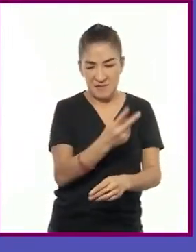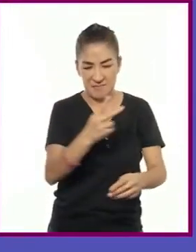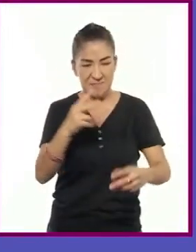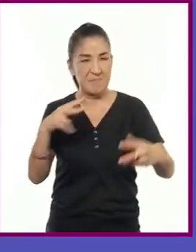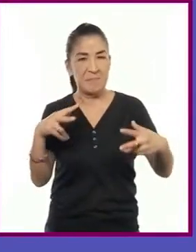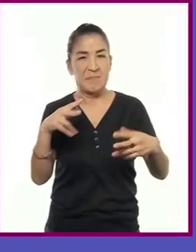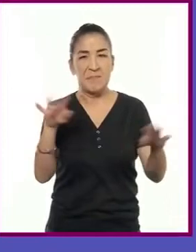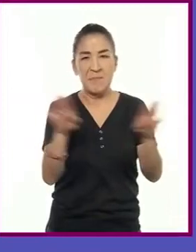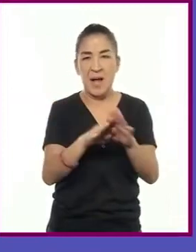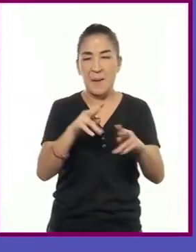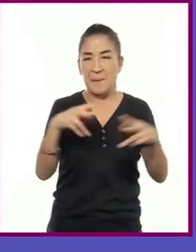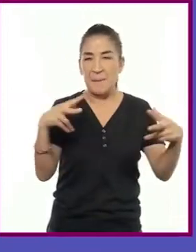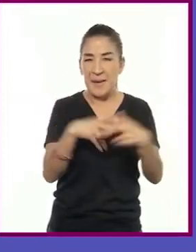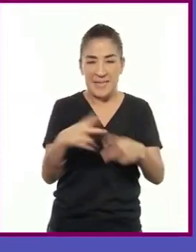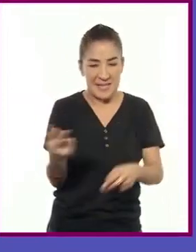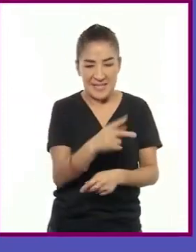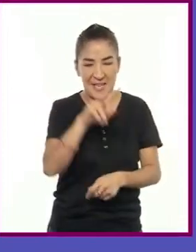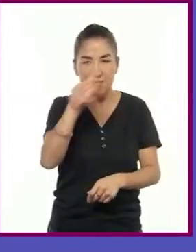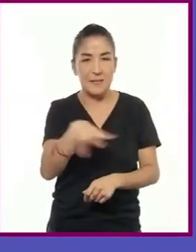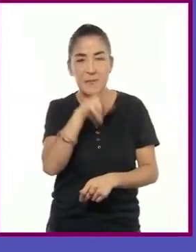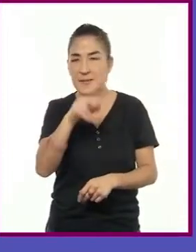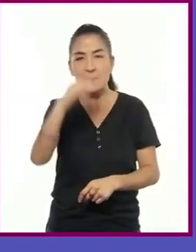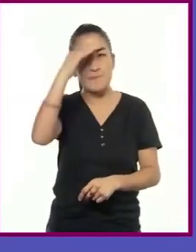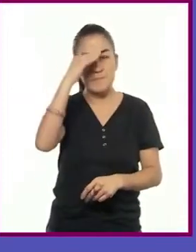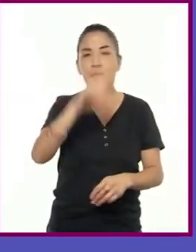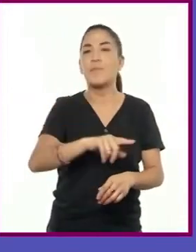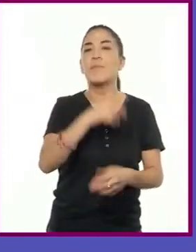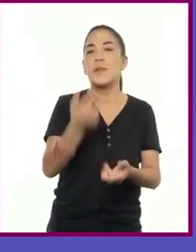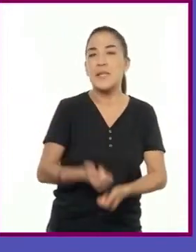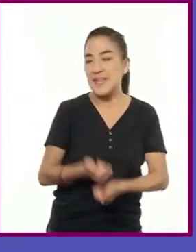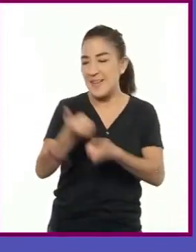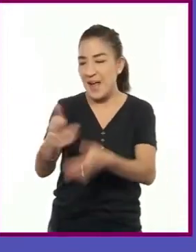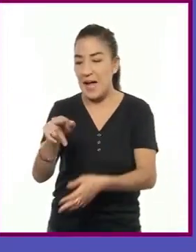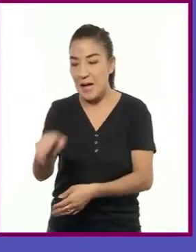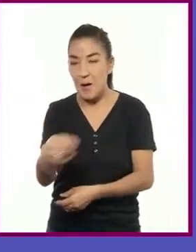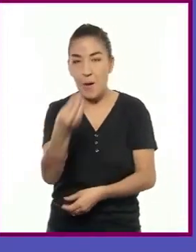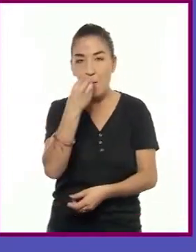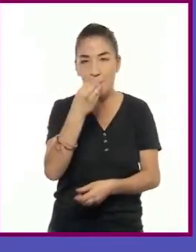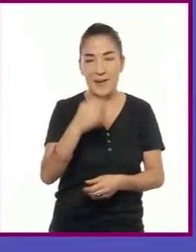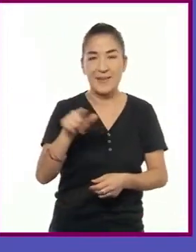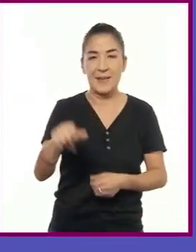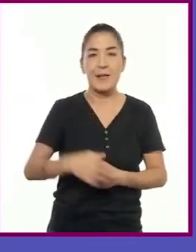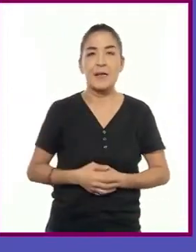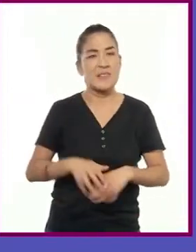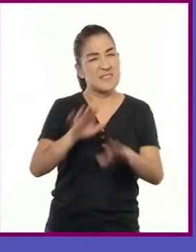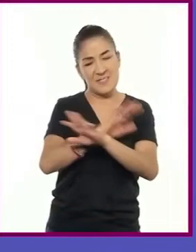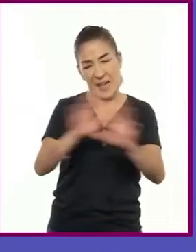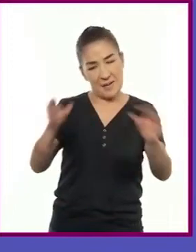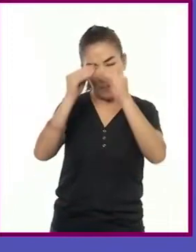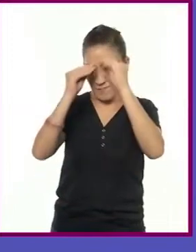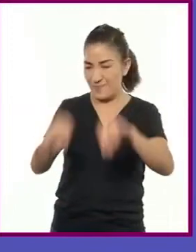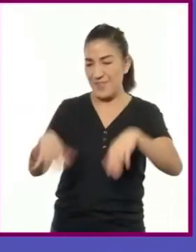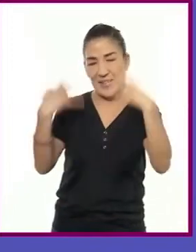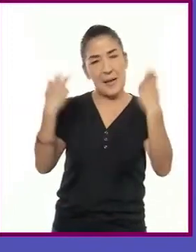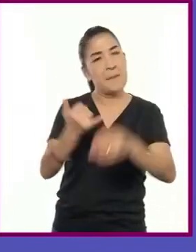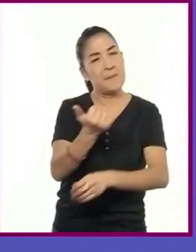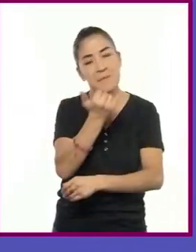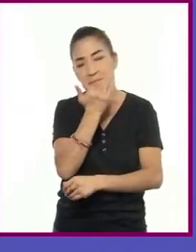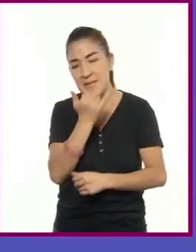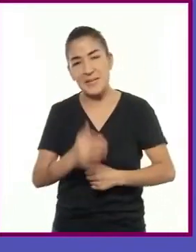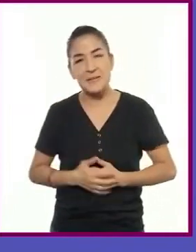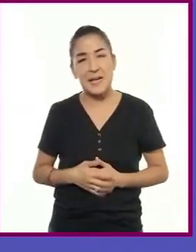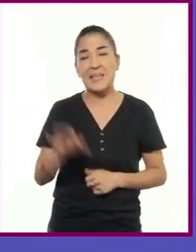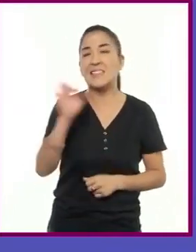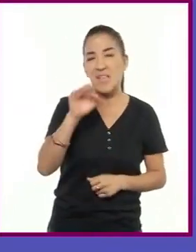Al amanecer, llevó comida a su madriguera y le dijo: olvidemos y perdonemos.